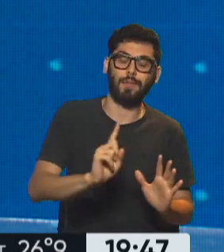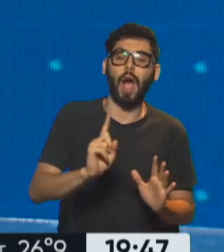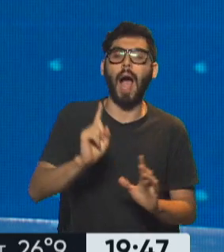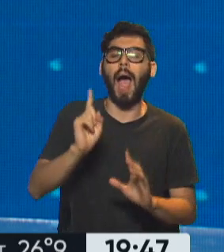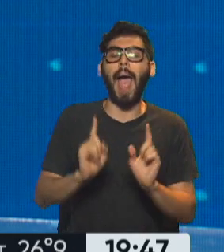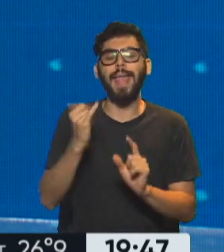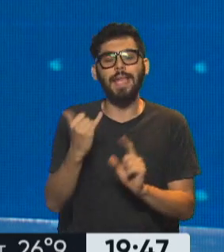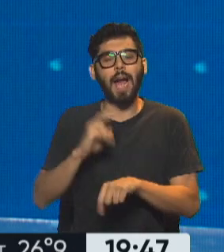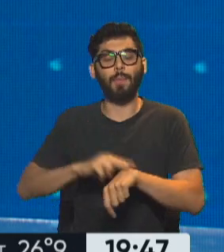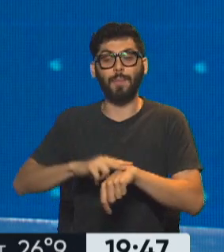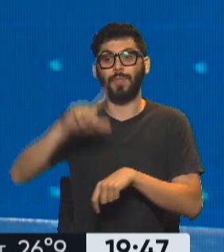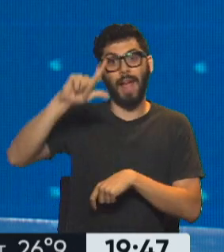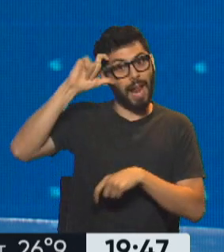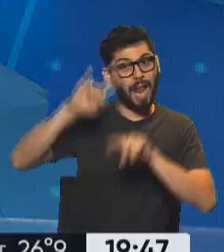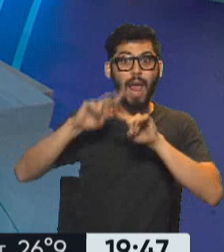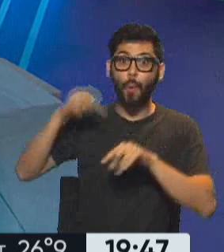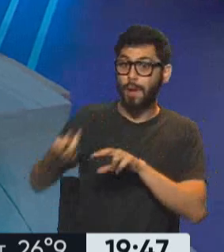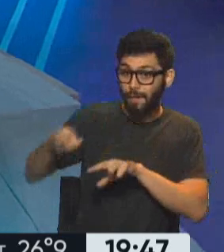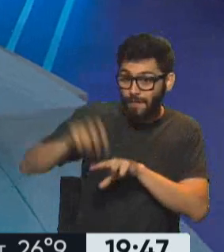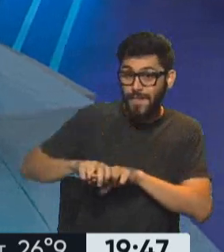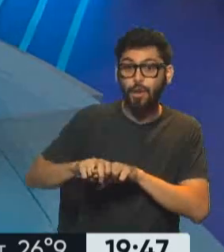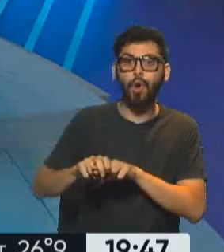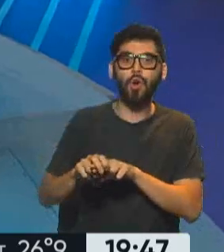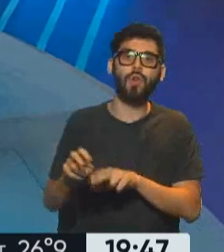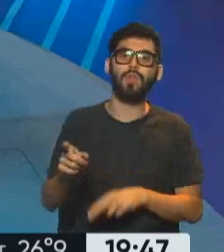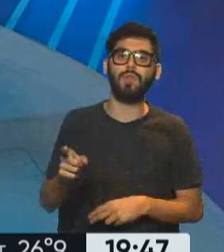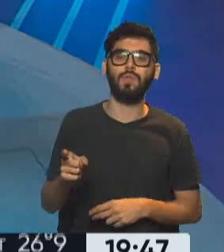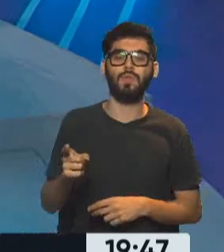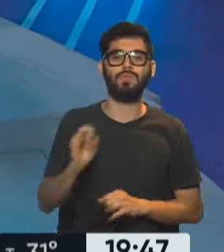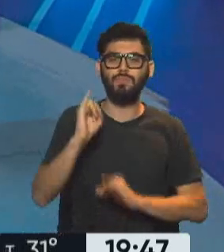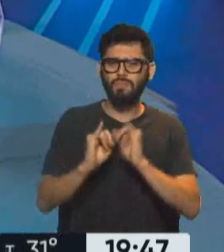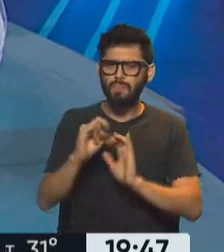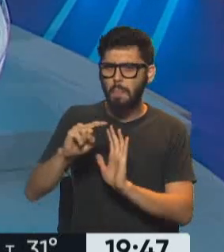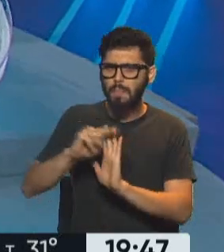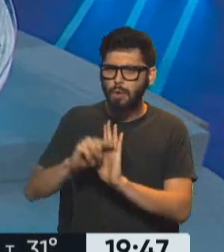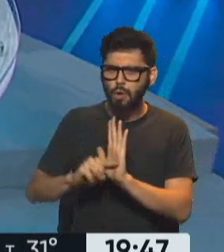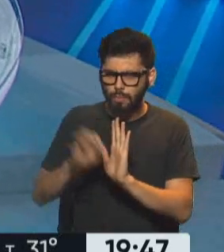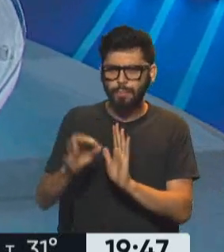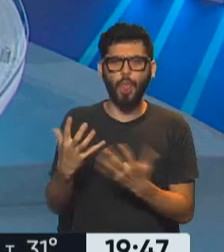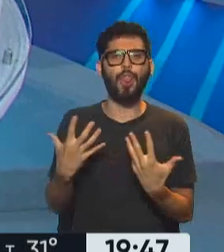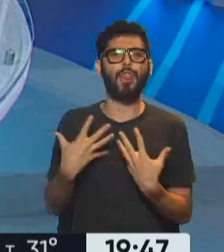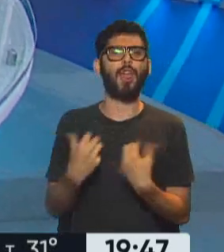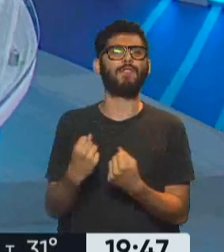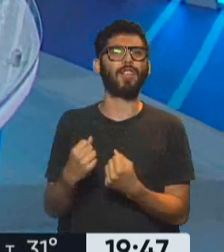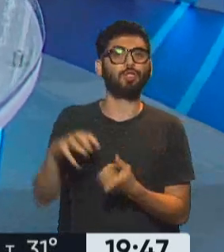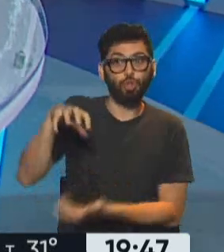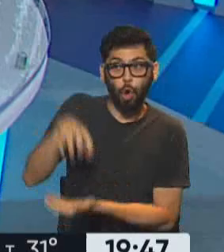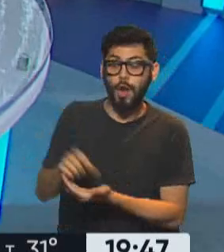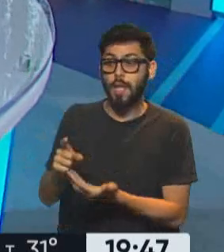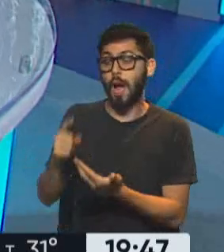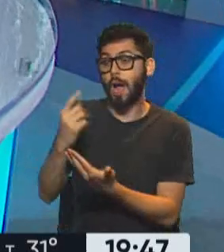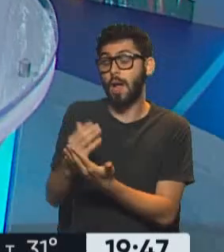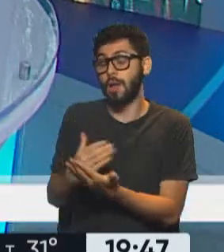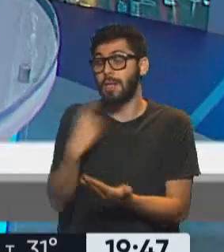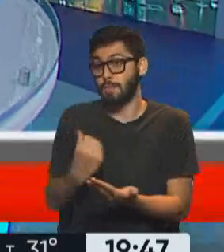Lewin en su columna aquí en el estudio. ¿Cómo estás, Miriam? Bienvenida. ¿Qué tal? Felicitas. Nos trae ese protocolo, ese trabajo que hacen desde la Defensoría que la verdad nos resulta tan